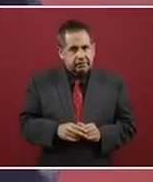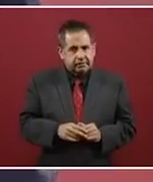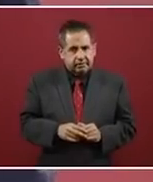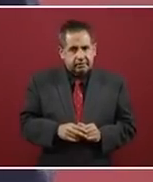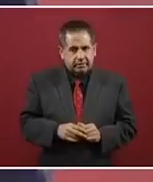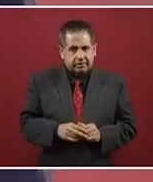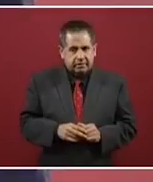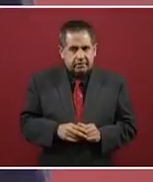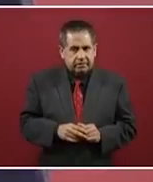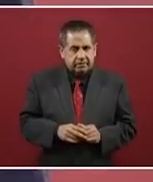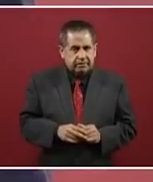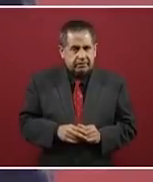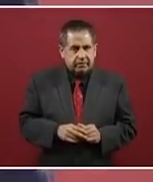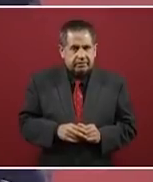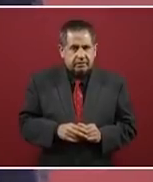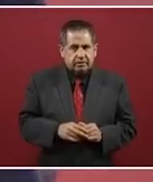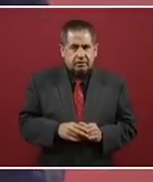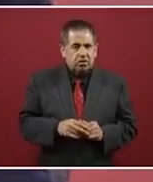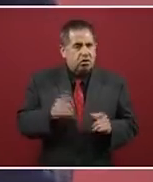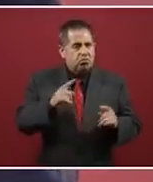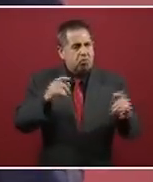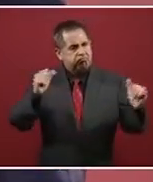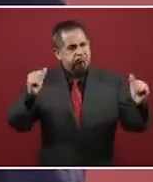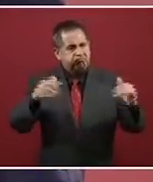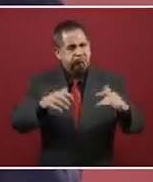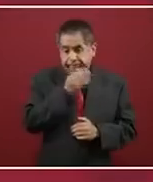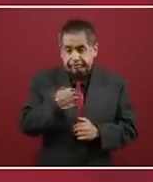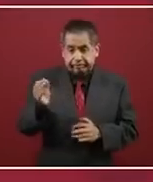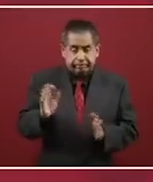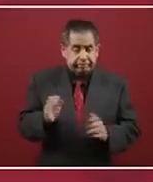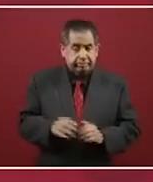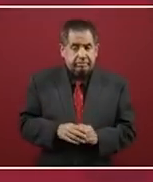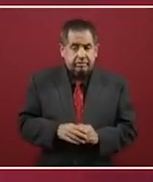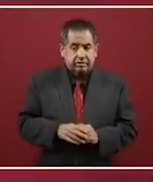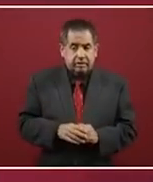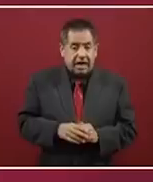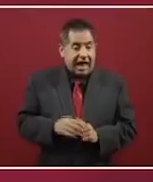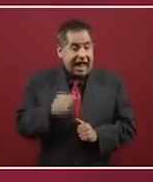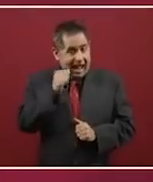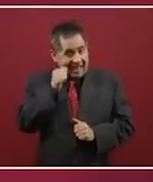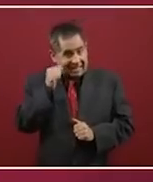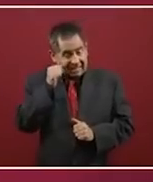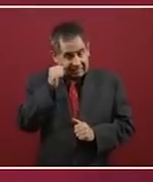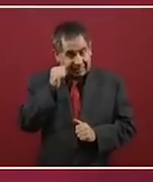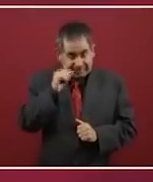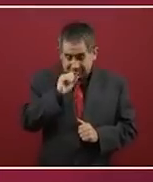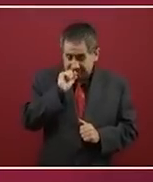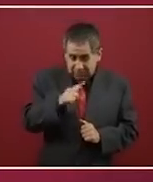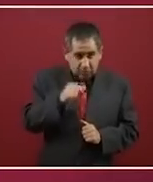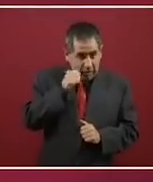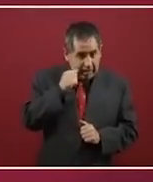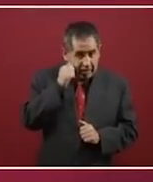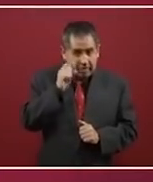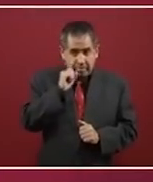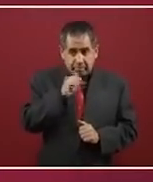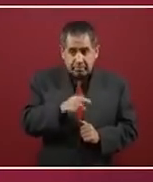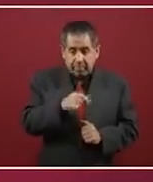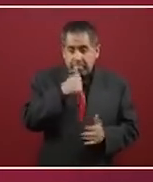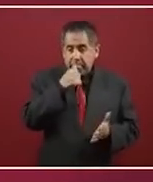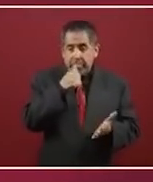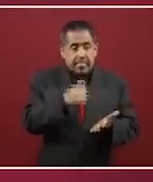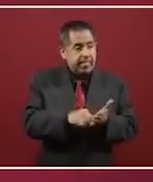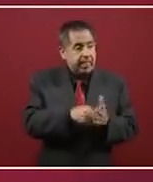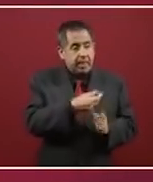65 mineros que quedaron atrapados en pasta de conchos ayer mismo me envió una